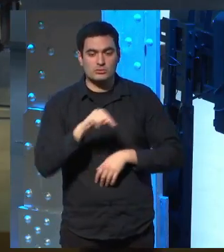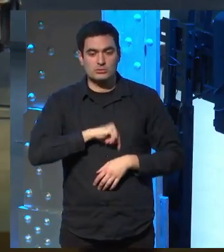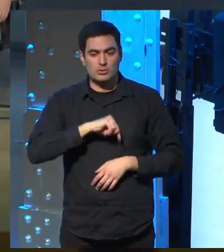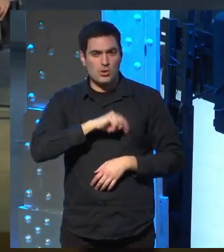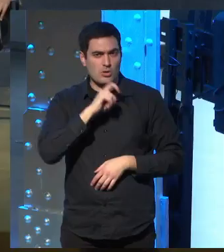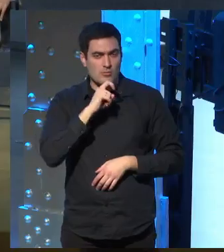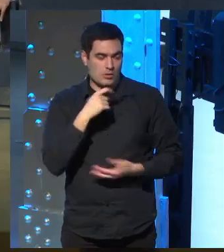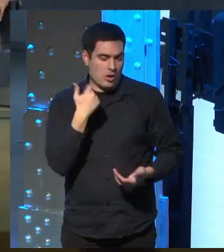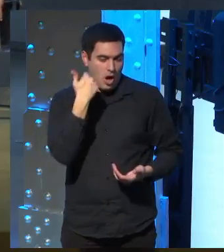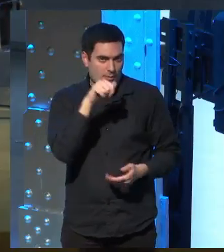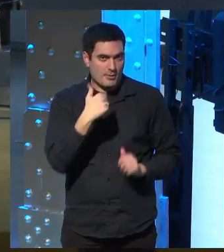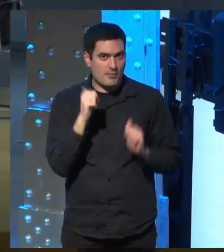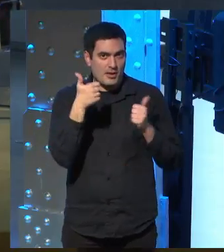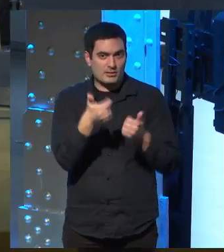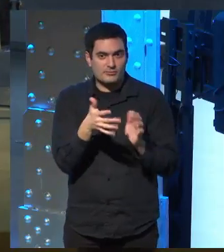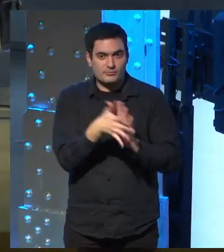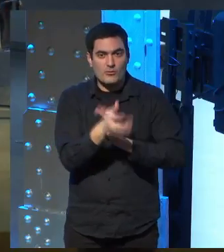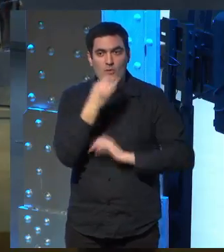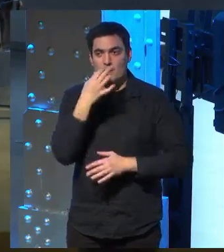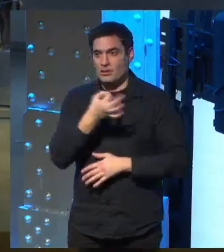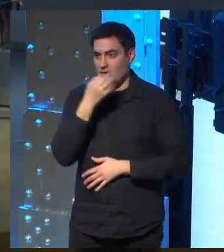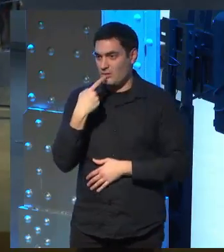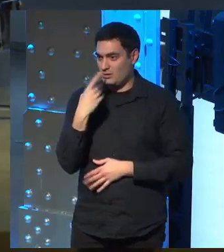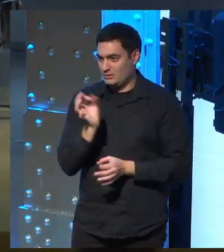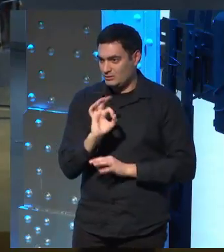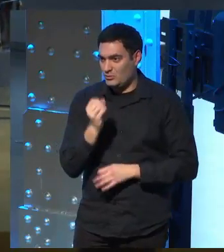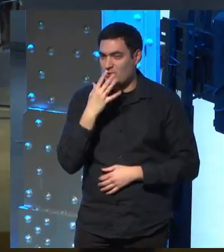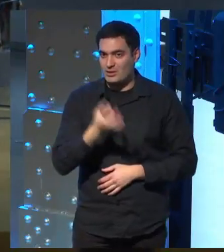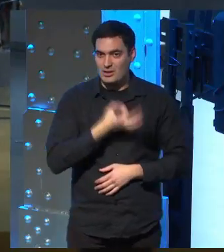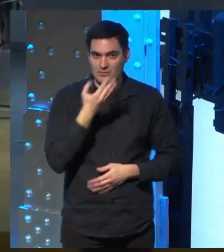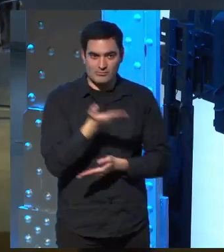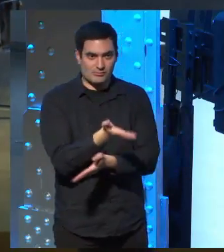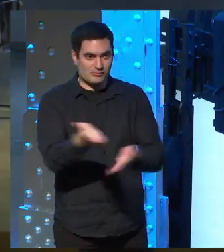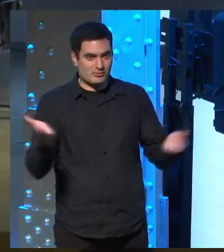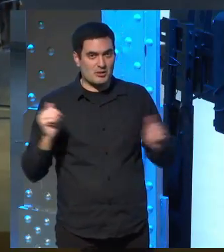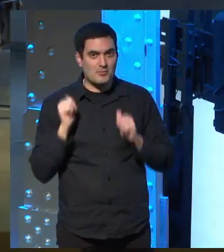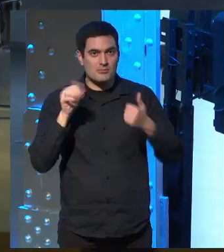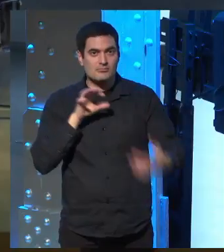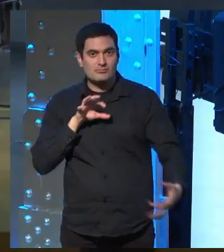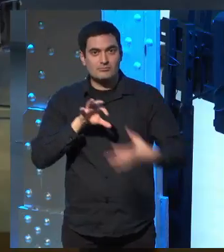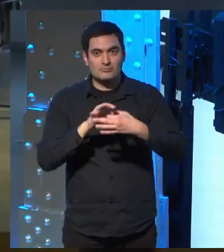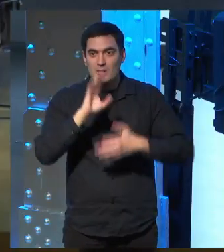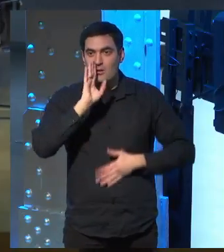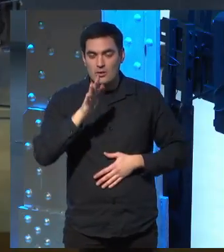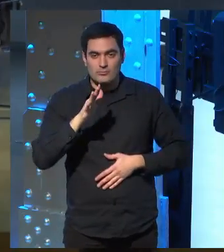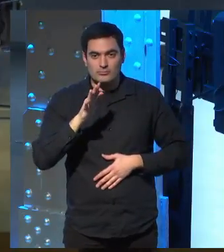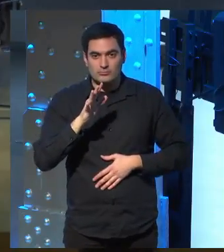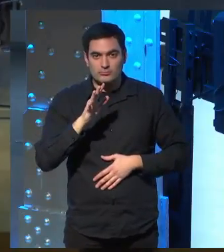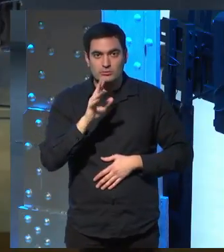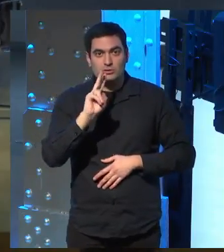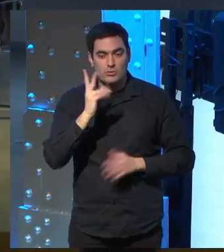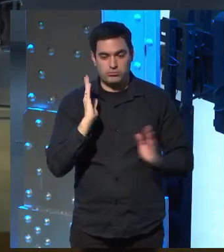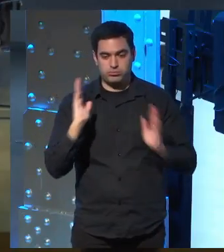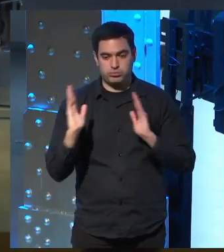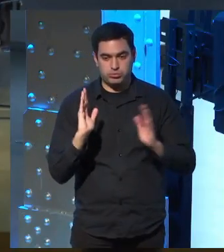tú? Hombre, para empezar ya no solo hay un vínculo, buenas tardes, que no he dicho ni las buenas tardes, para empezar hay un vínculo directo en el segundo movimiento con un cuarteto de Beethoven, con